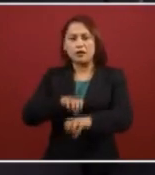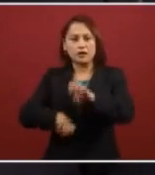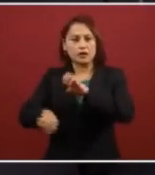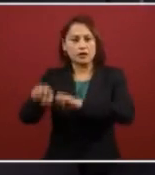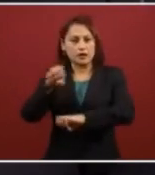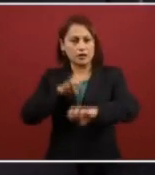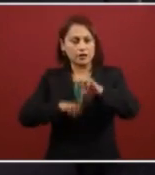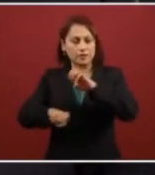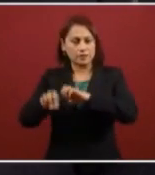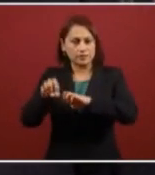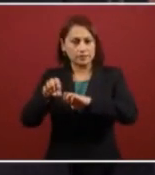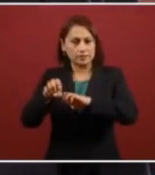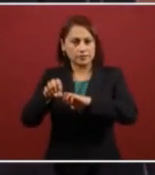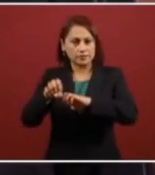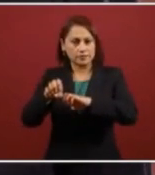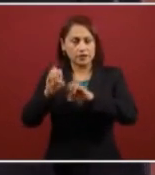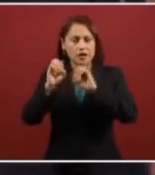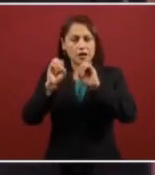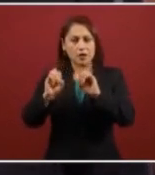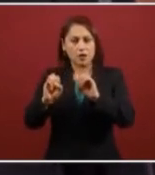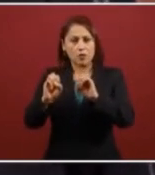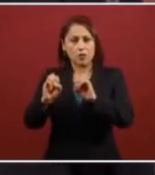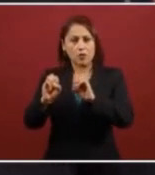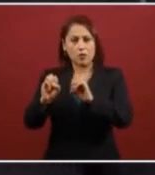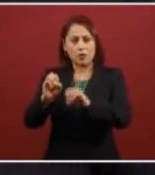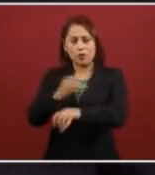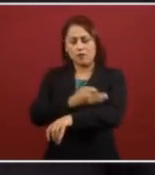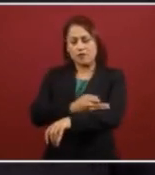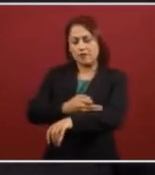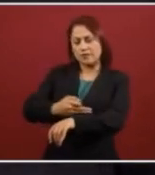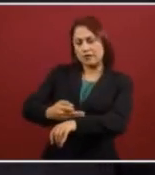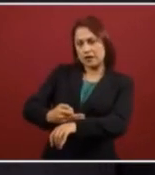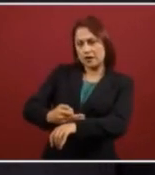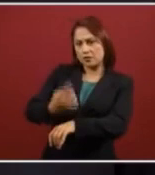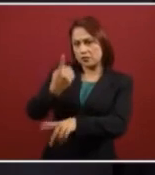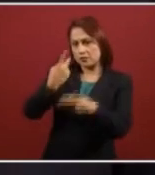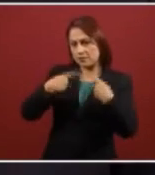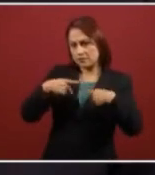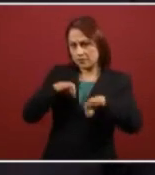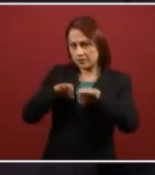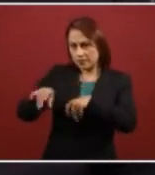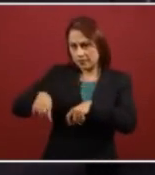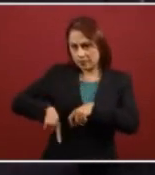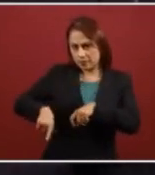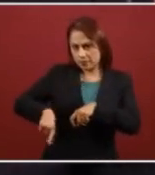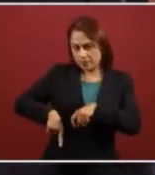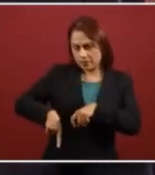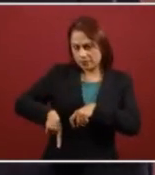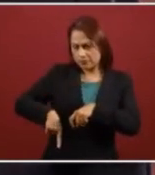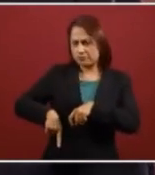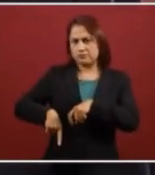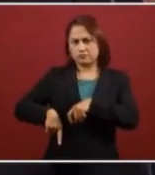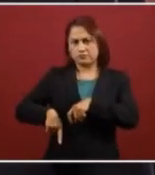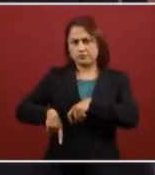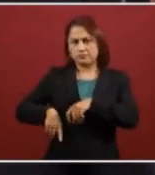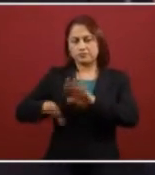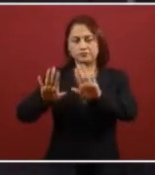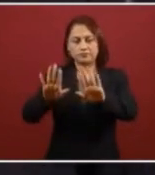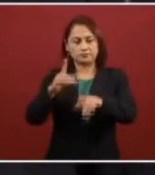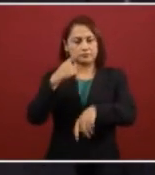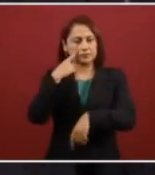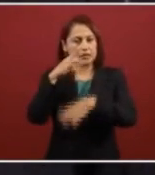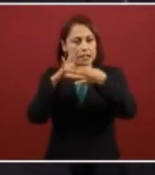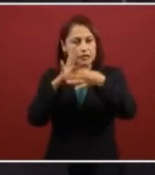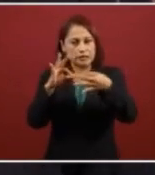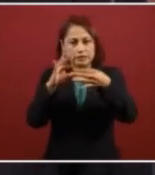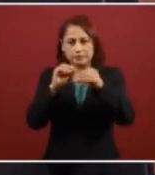a un familiar, a un funcionario. A ver, let's see. Para aclarar. Let's clear it